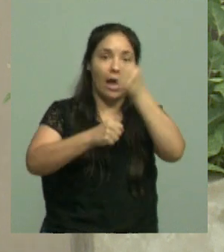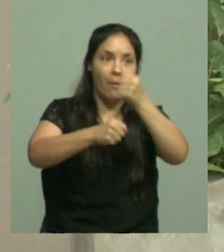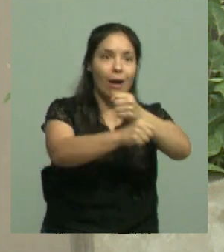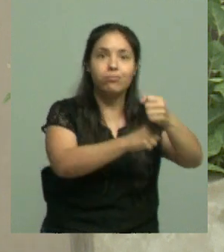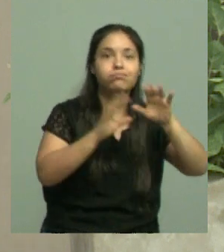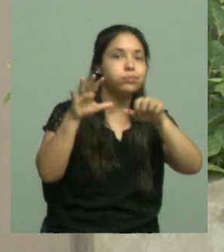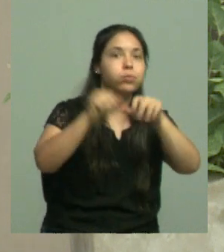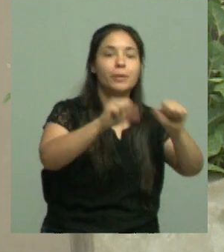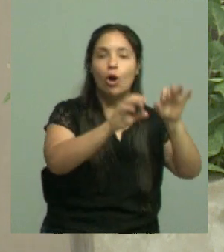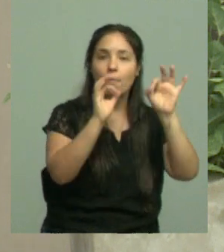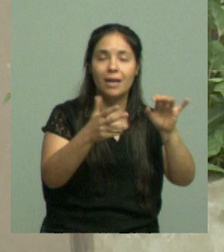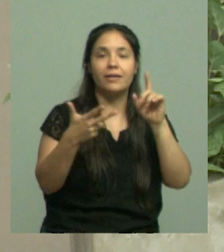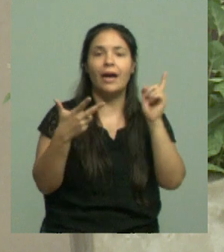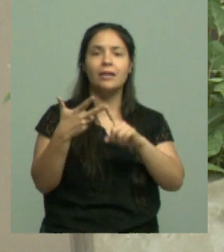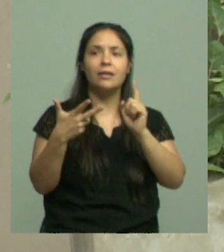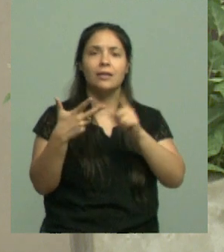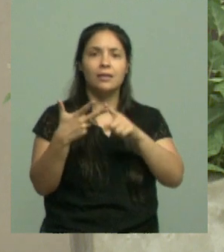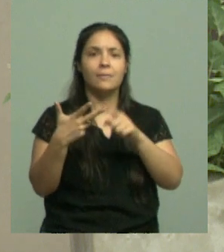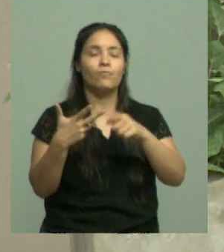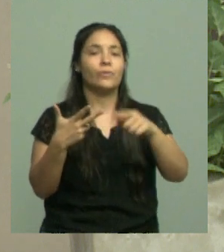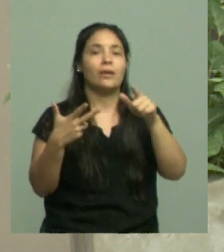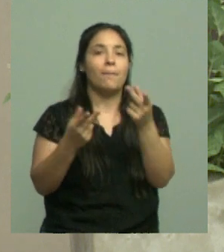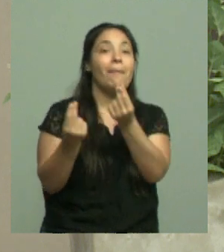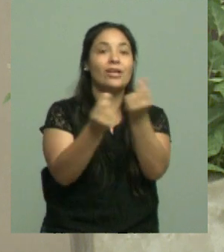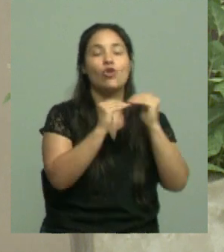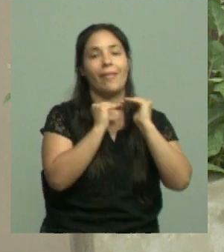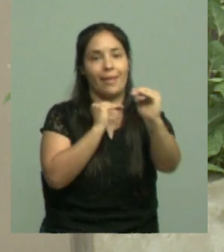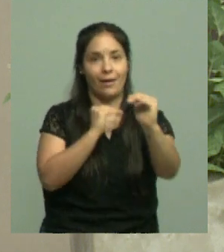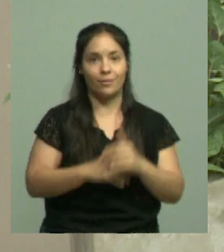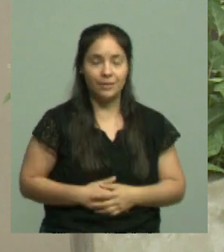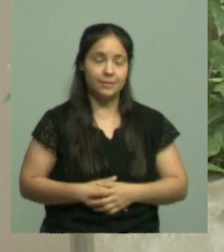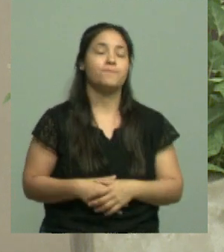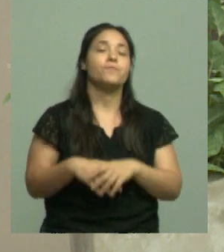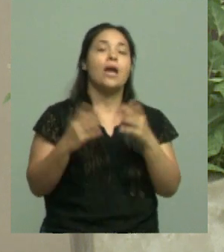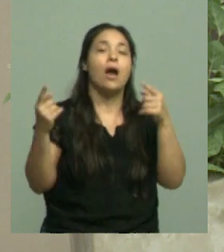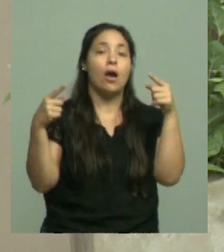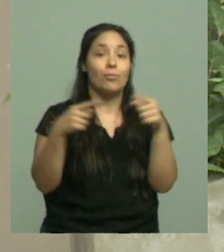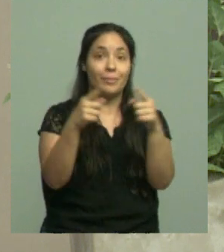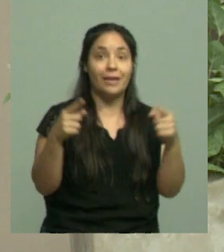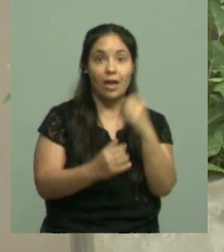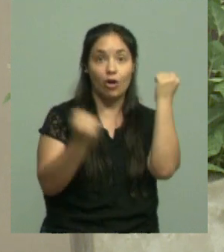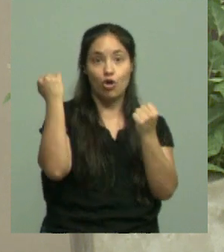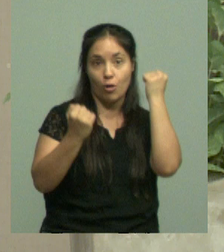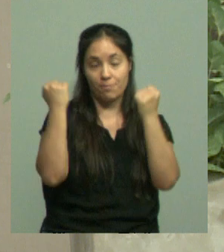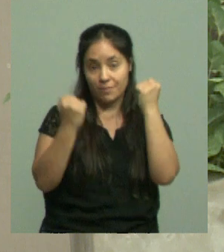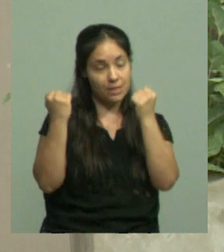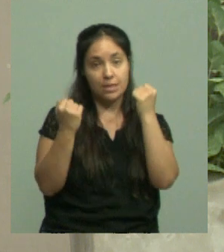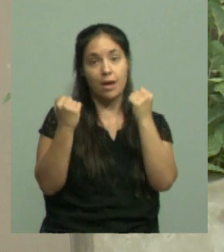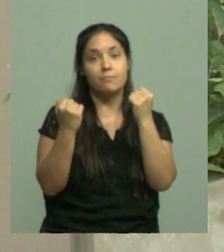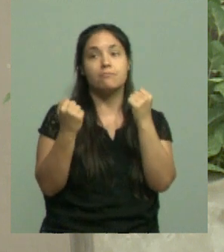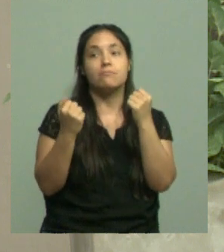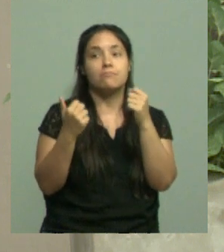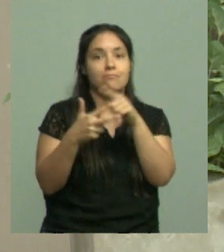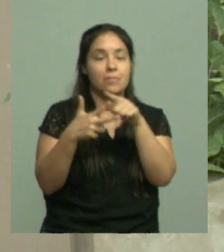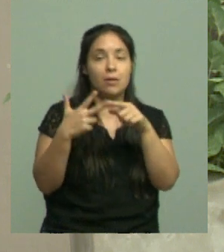precios. Entonces, Sí. claramente hay uno de esos tres objetivos, que son los tres objetivos principales de la macroeconomía, que así